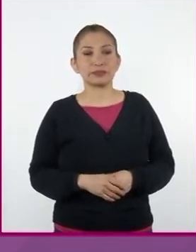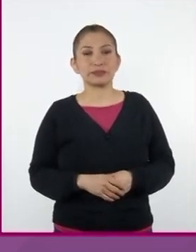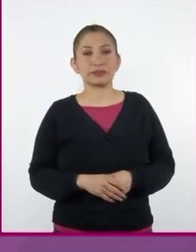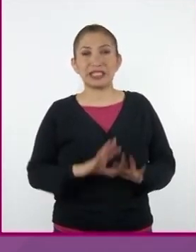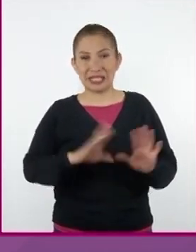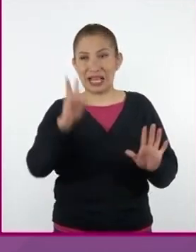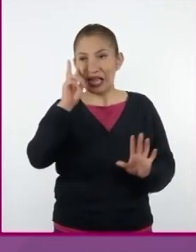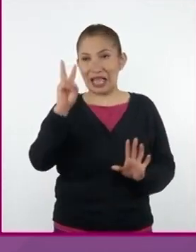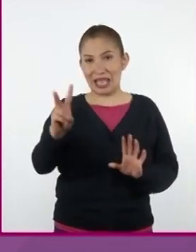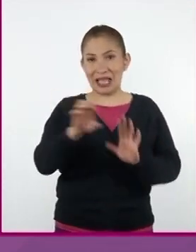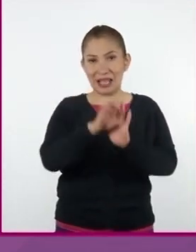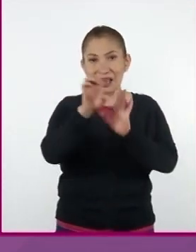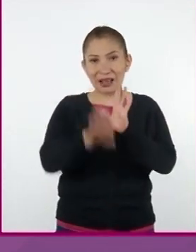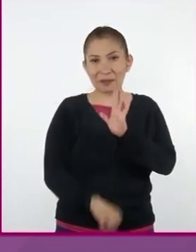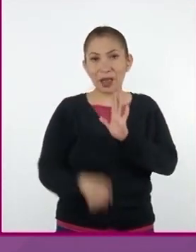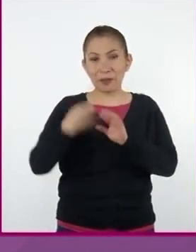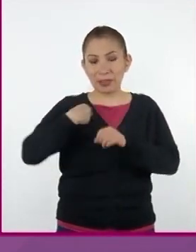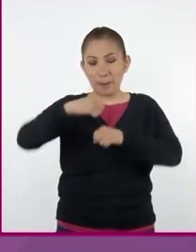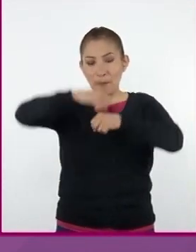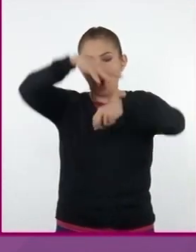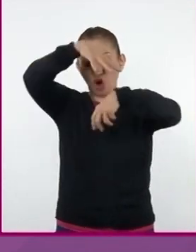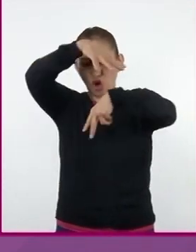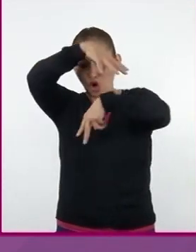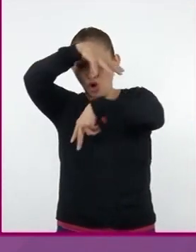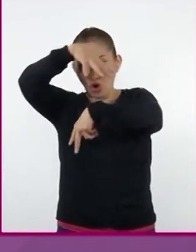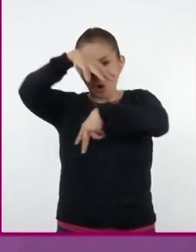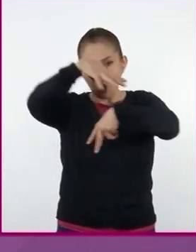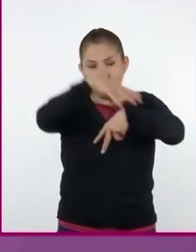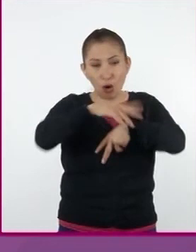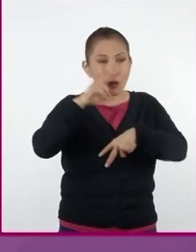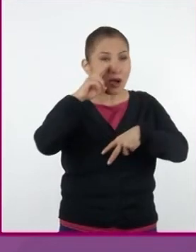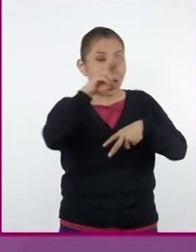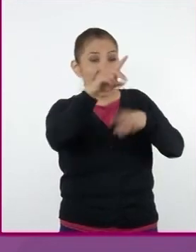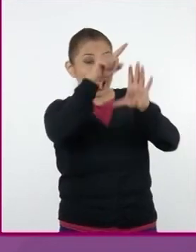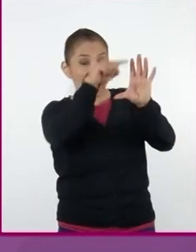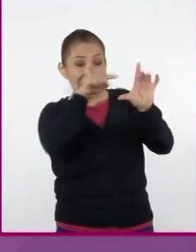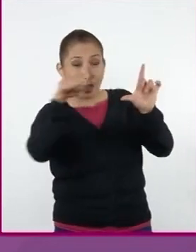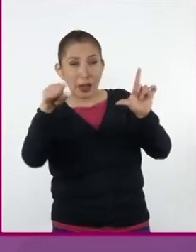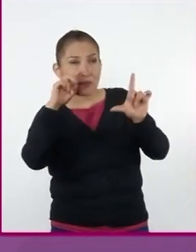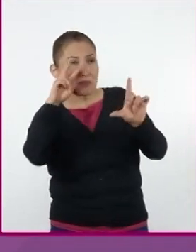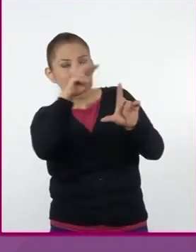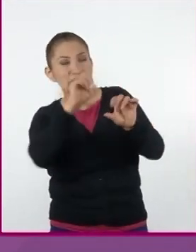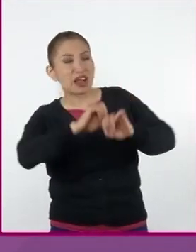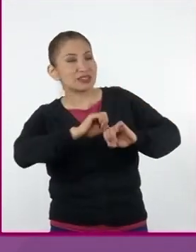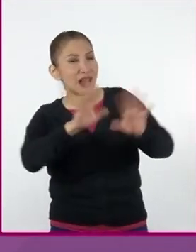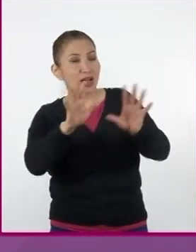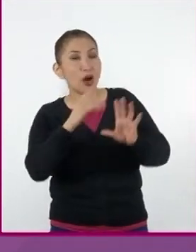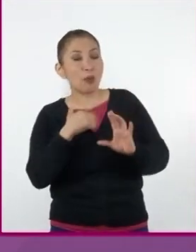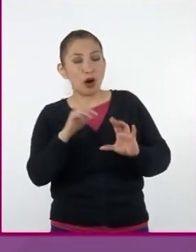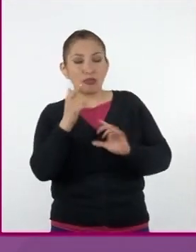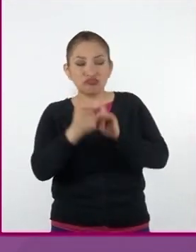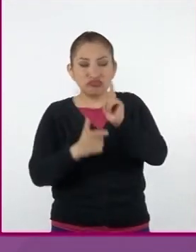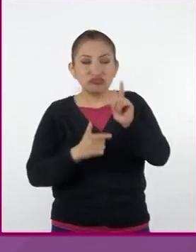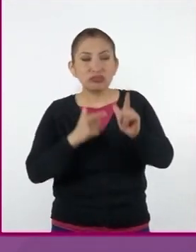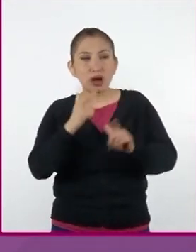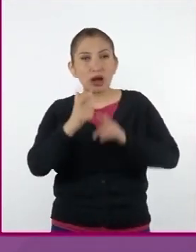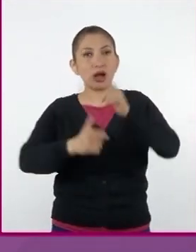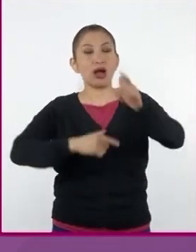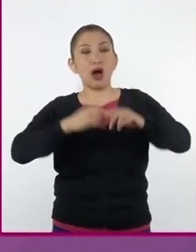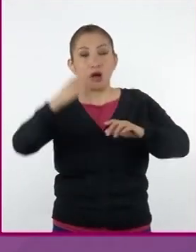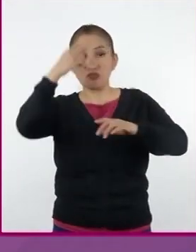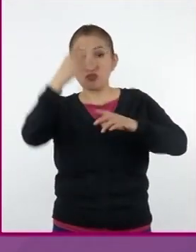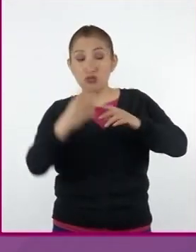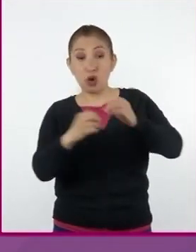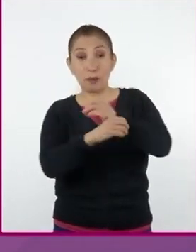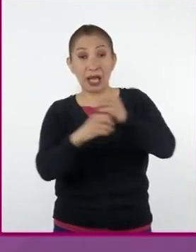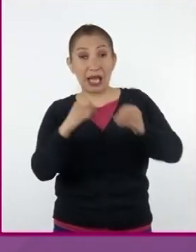Como vimos en el ejemplo del paracaidista, en una gráfica se puede mostrar con precisión la aceleración y la velocidad que tiene un